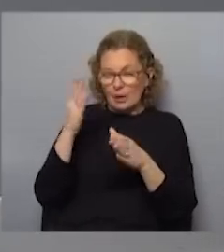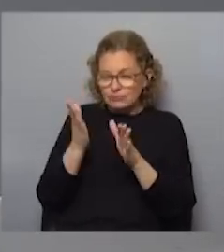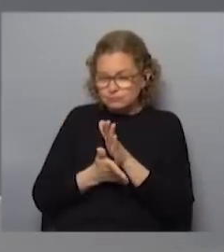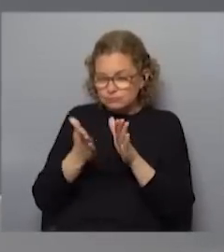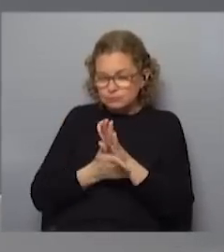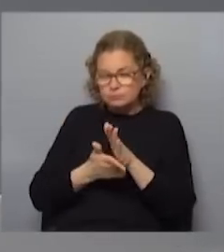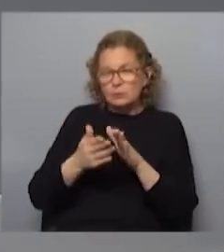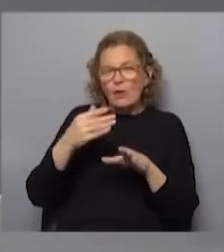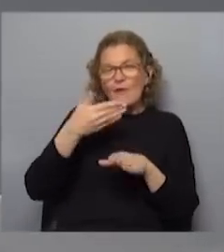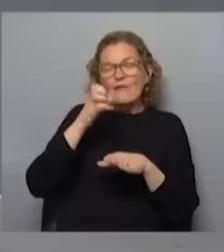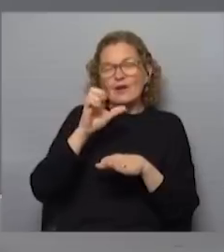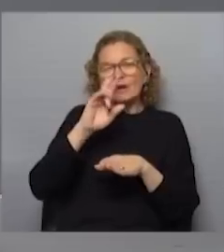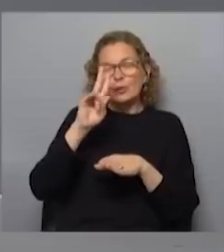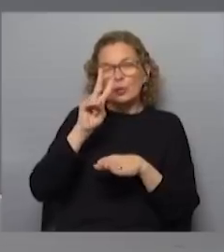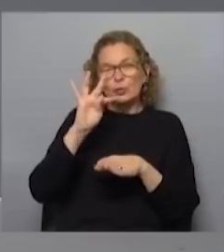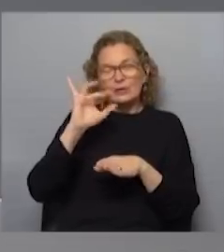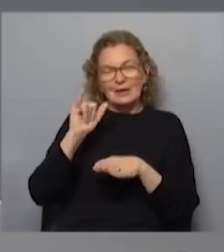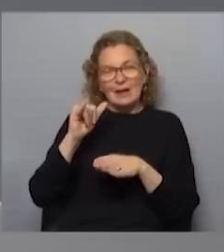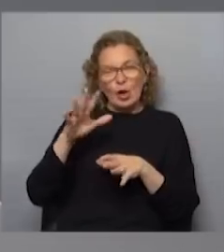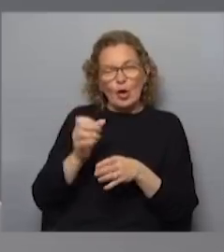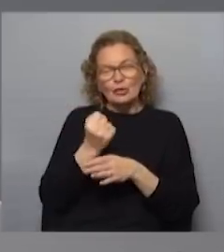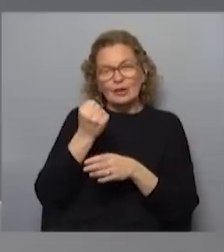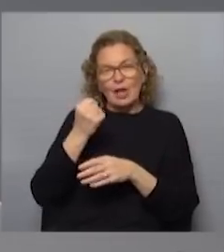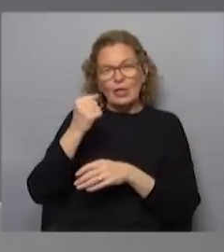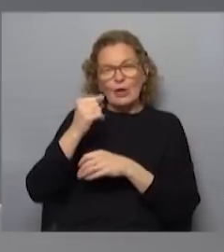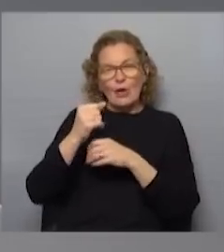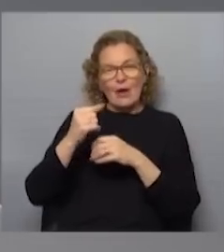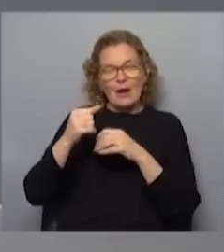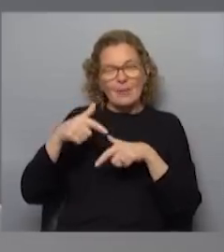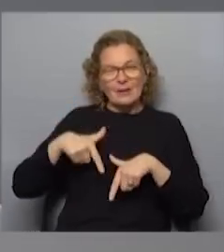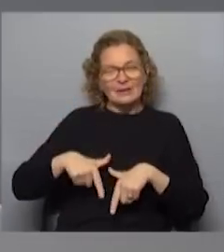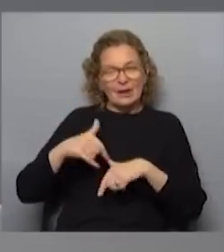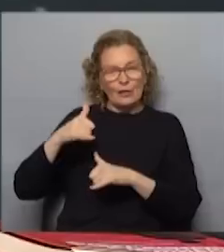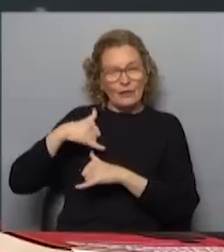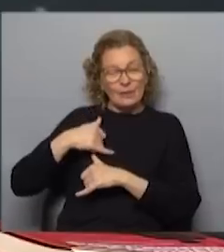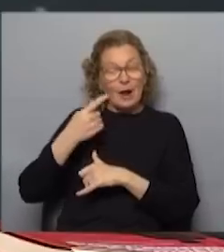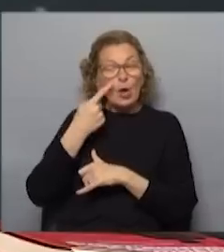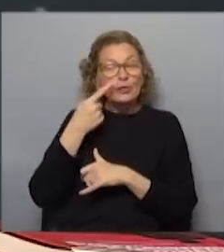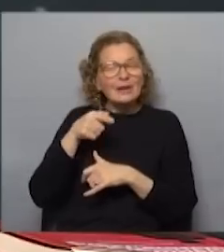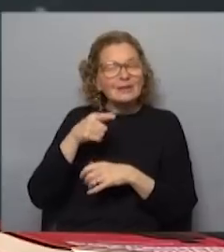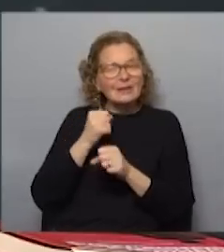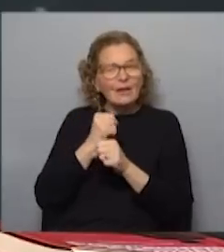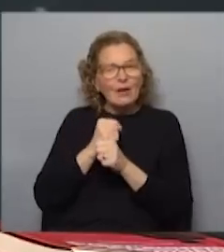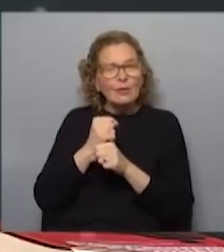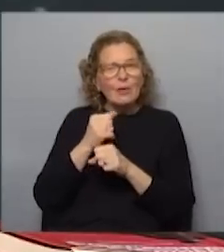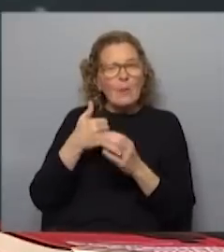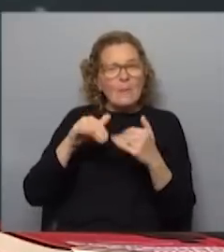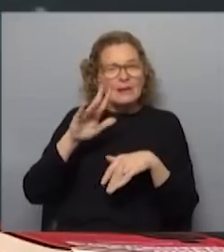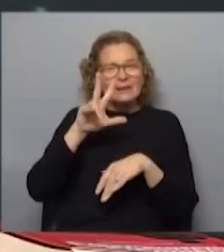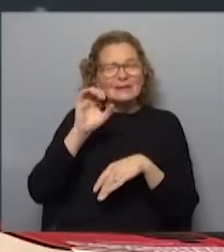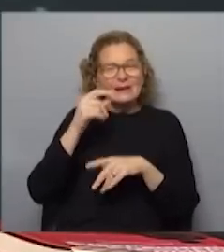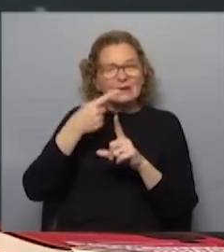verruti hallados en el Ministerio de defensa en el año 2006 y para conocer justamente Cómo fue este trabajo de más de 30 meses